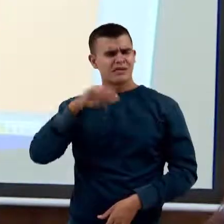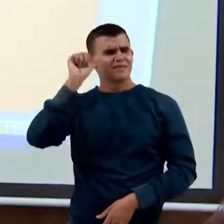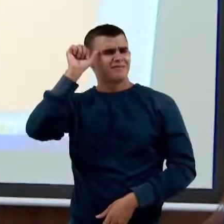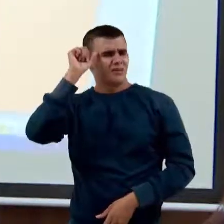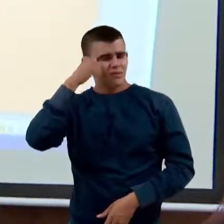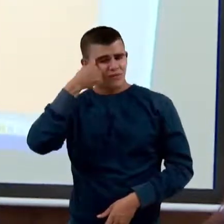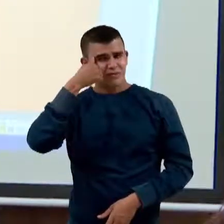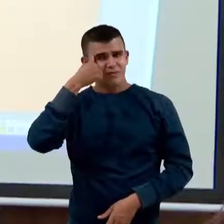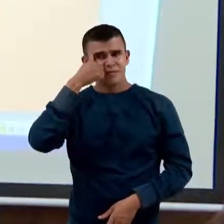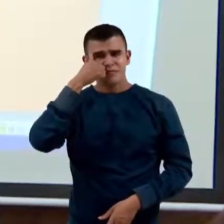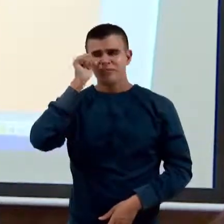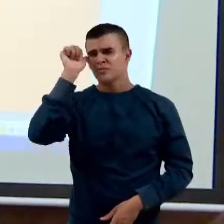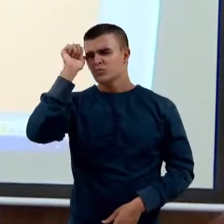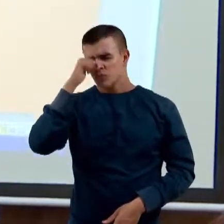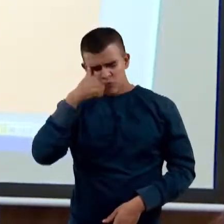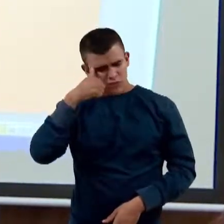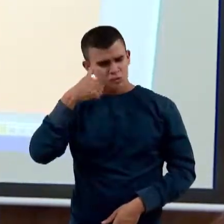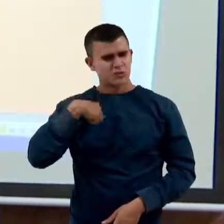días